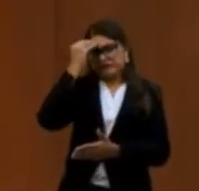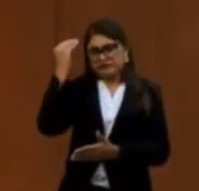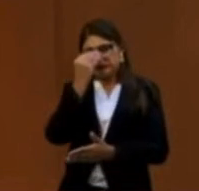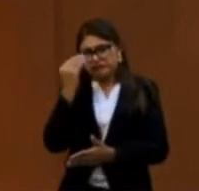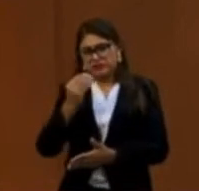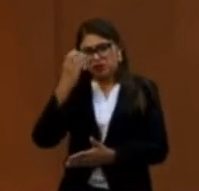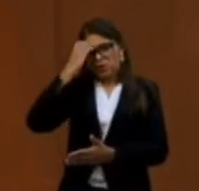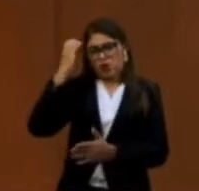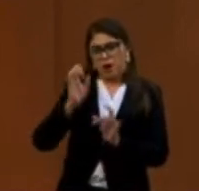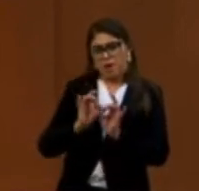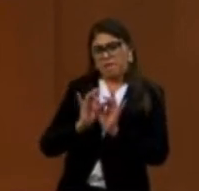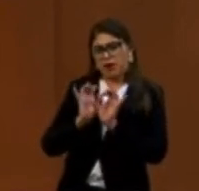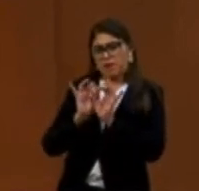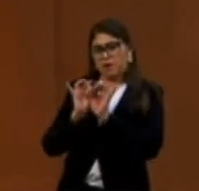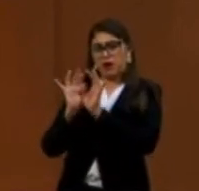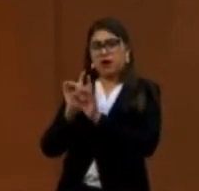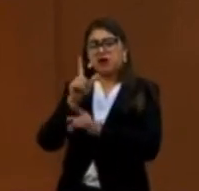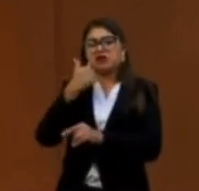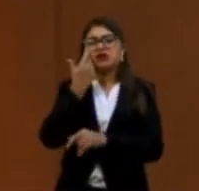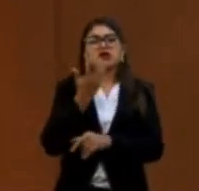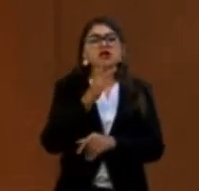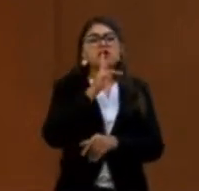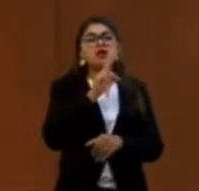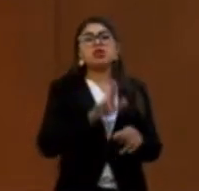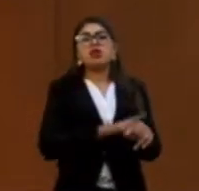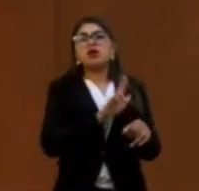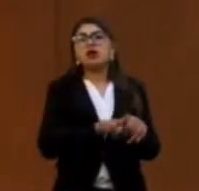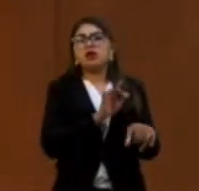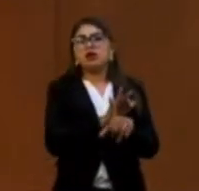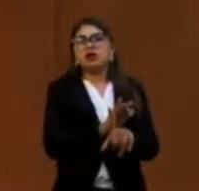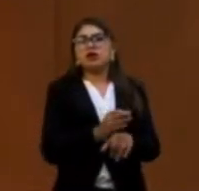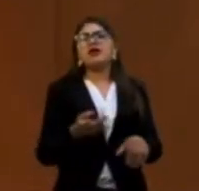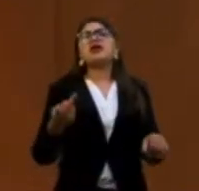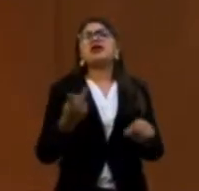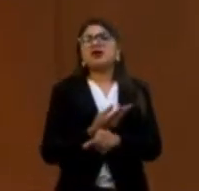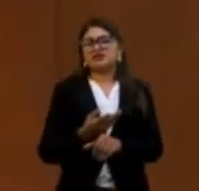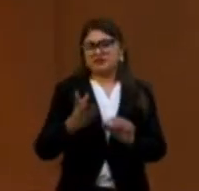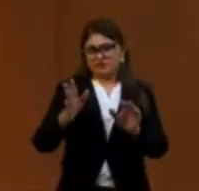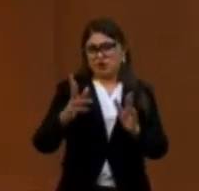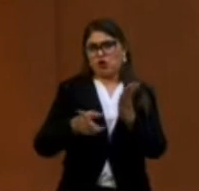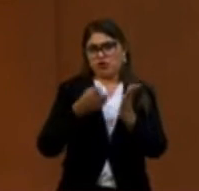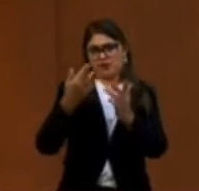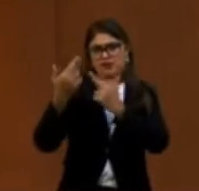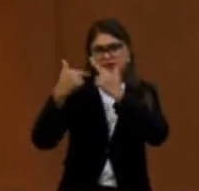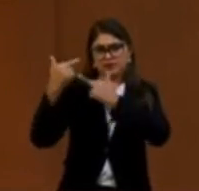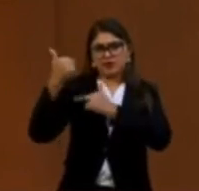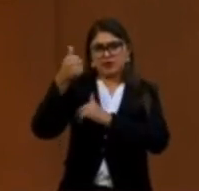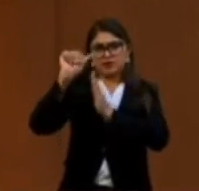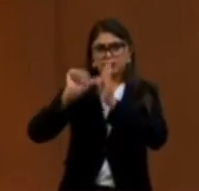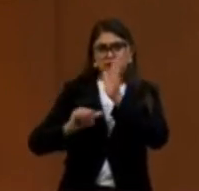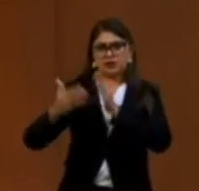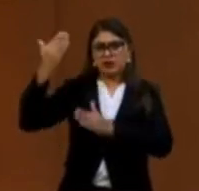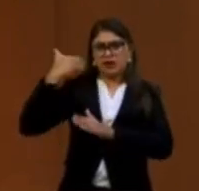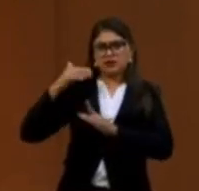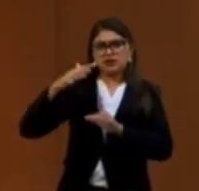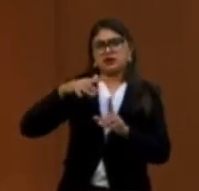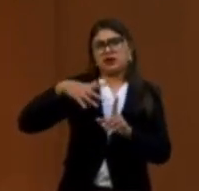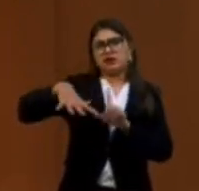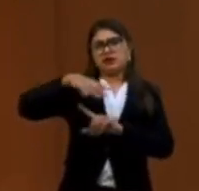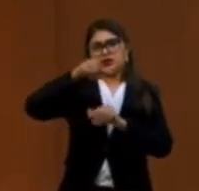qué sucedió y cuáles eran los dichos hace 6 meses cuando se da esta desgracia en el